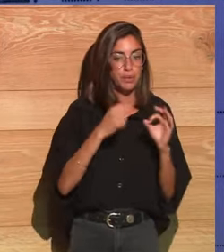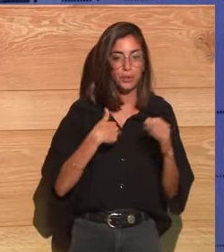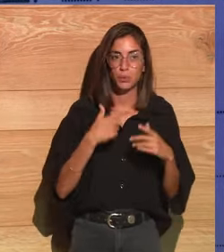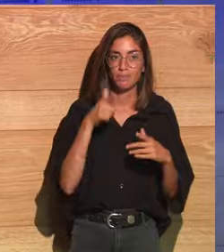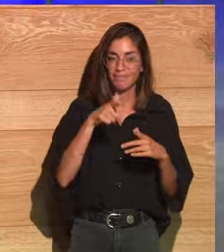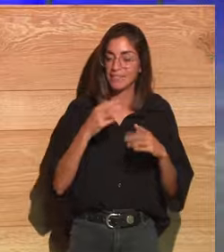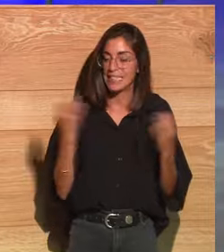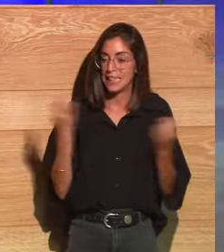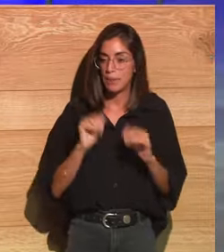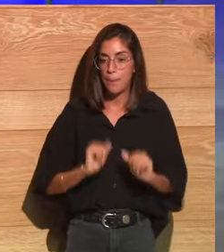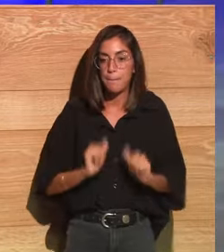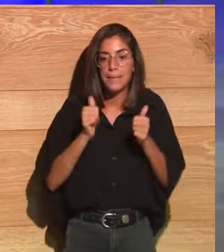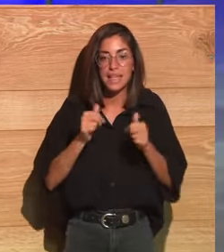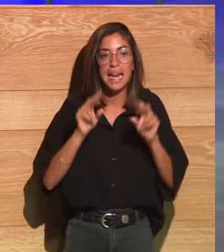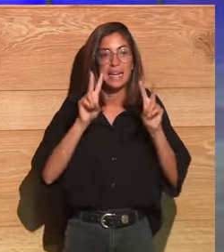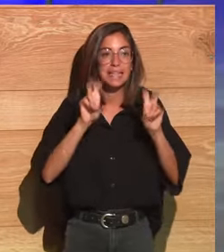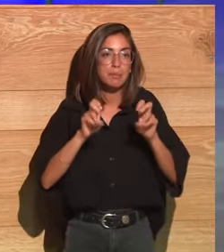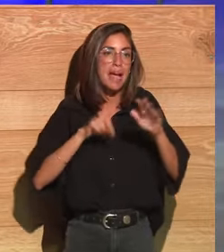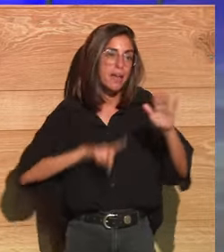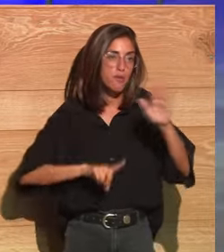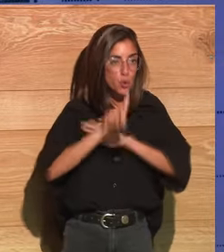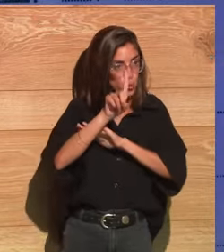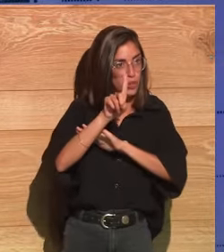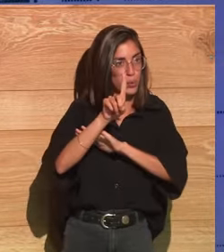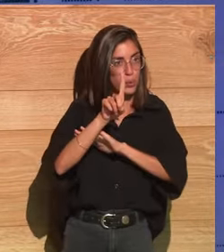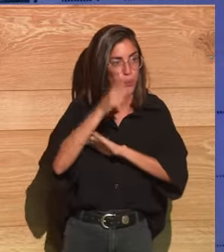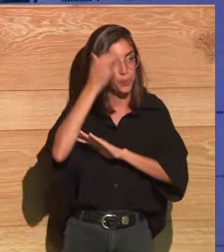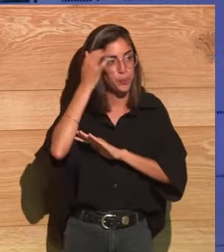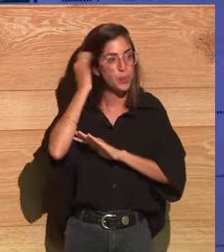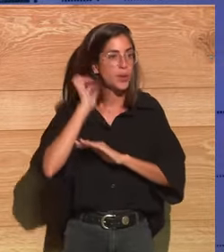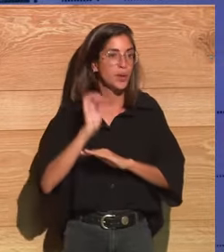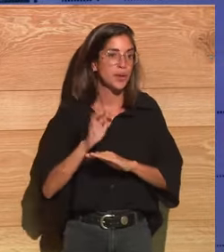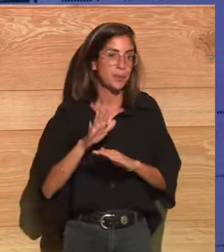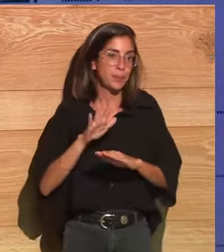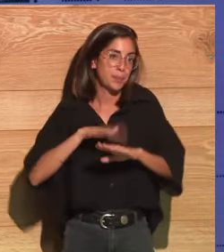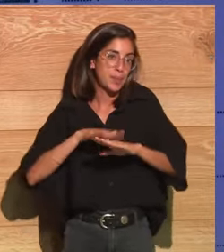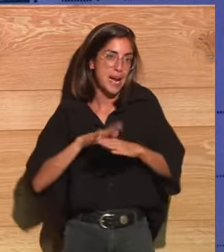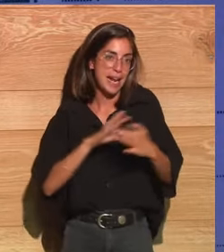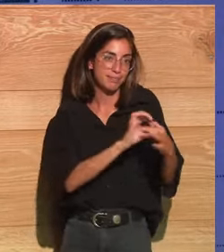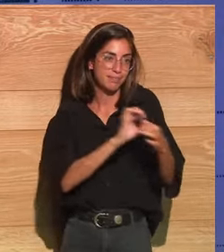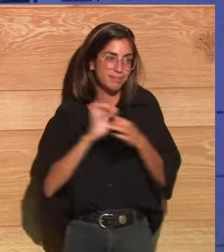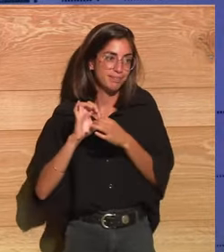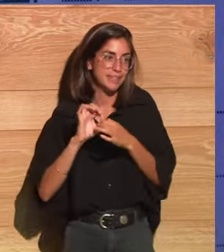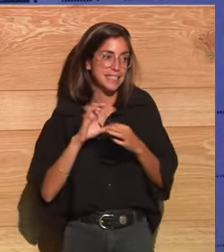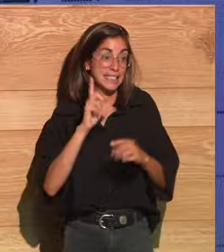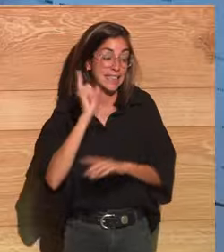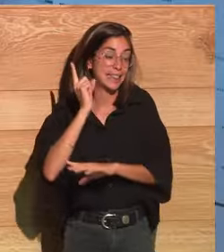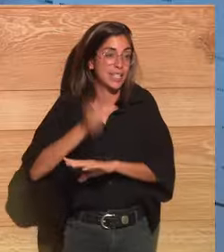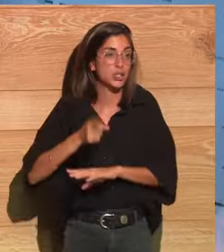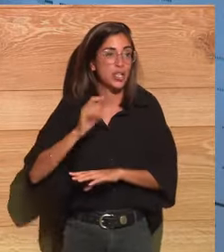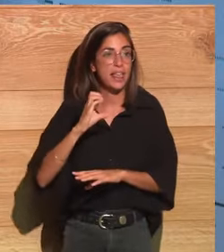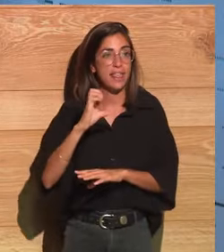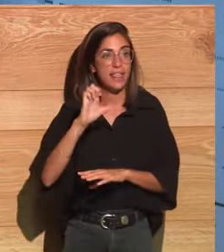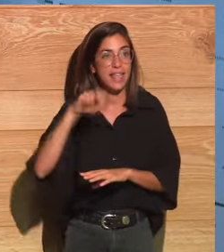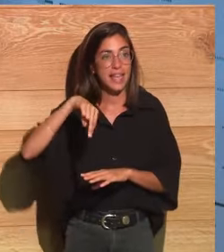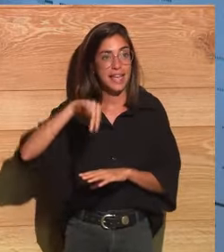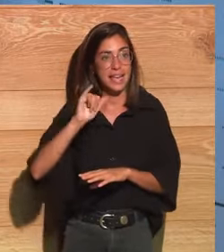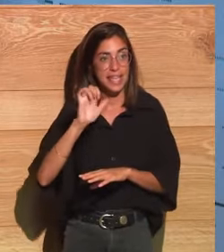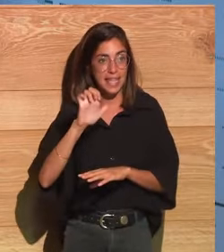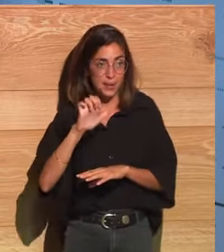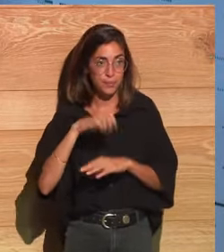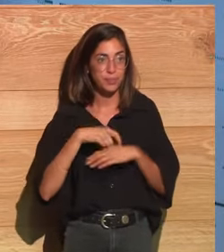con algo evolutivo, ¿no? Tiene uno que estar en sintonía y a la altura. Es la directora del CENIE, nada más y nada menos. Y